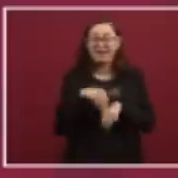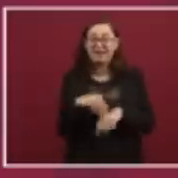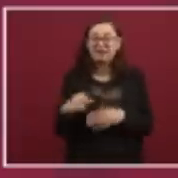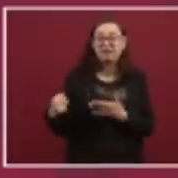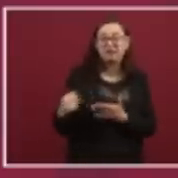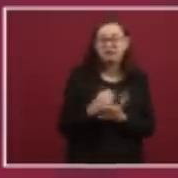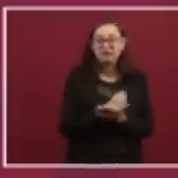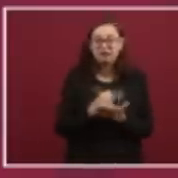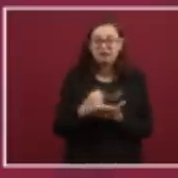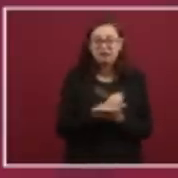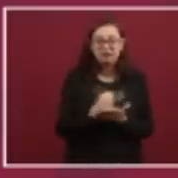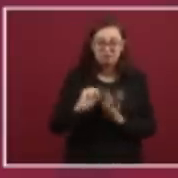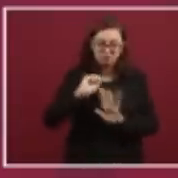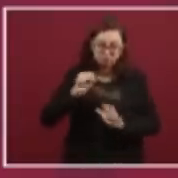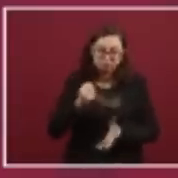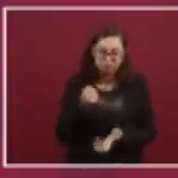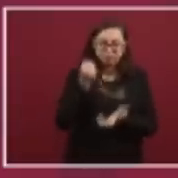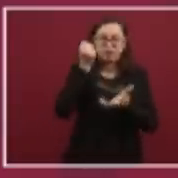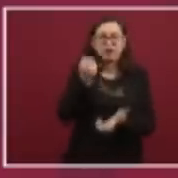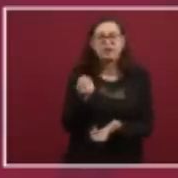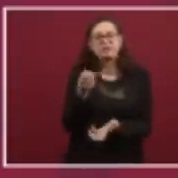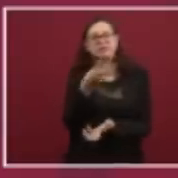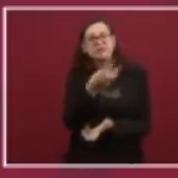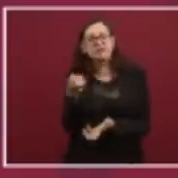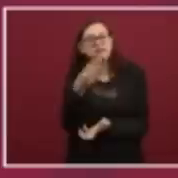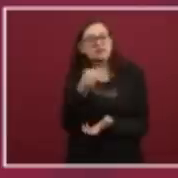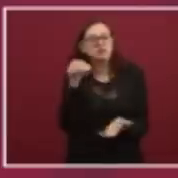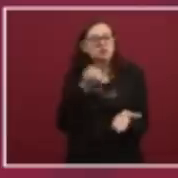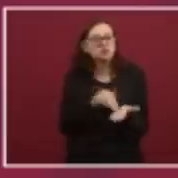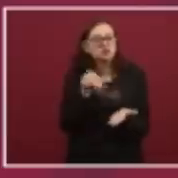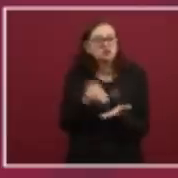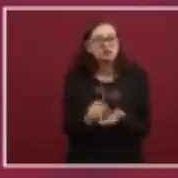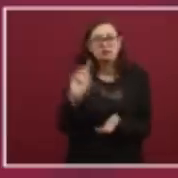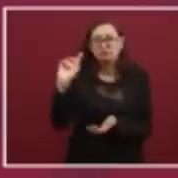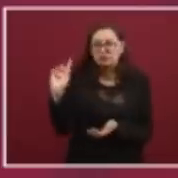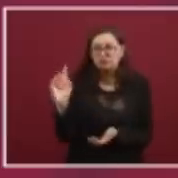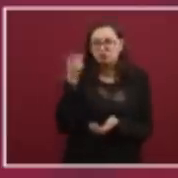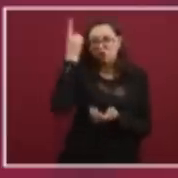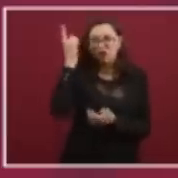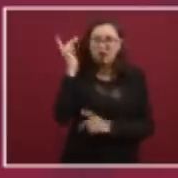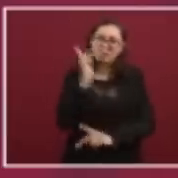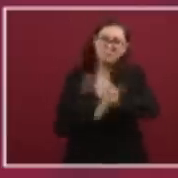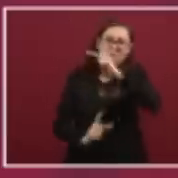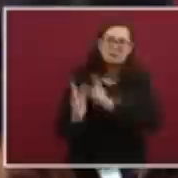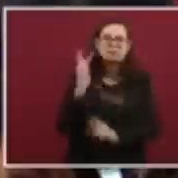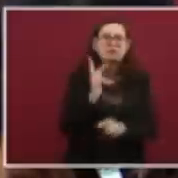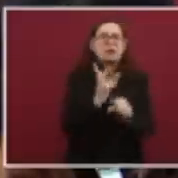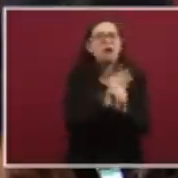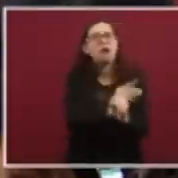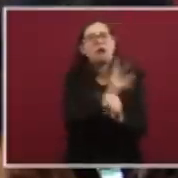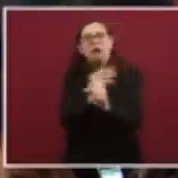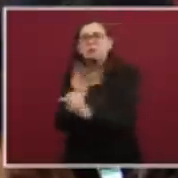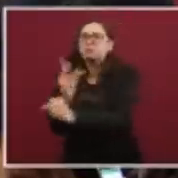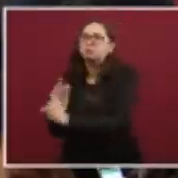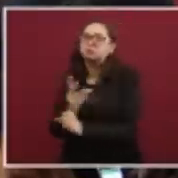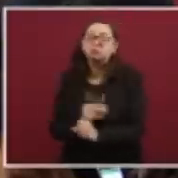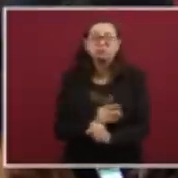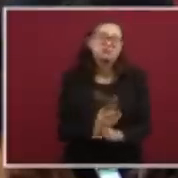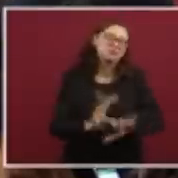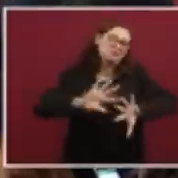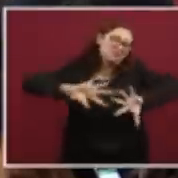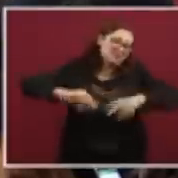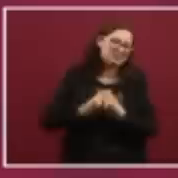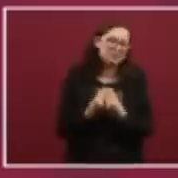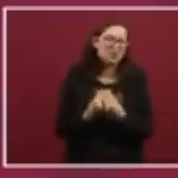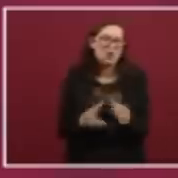rehabilitarla de 300 millones de dólares más. Estamos hablando de como de 800 mil